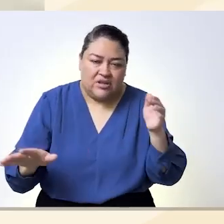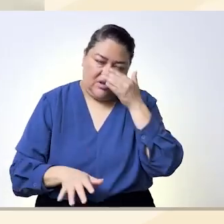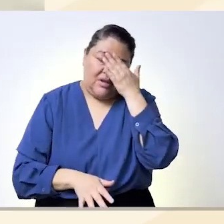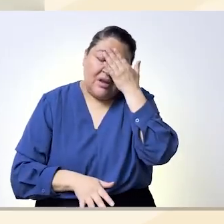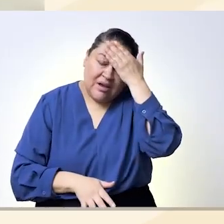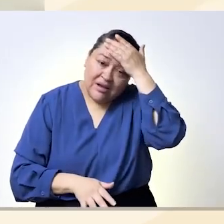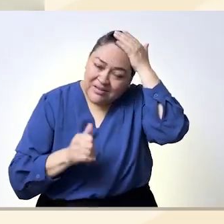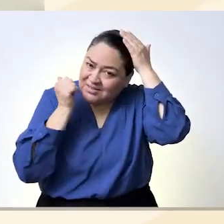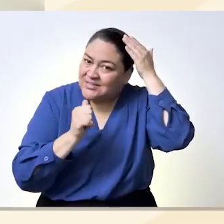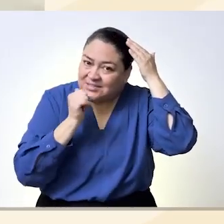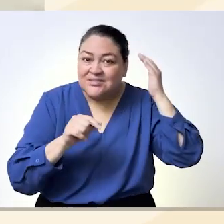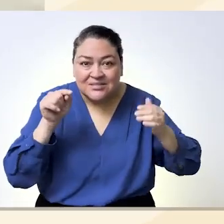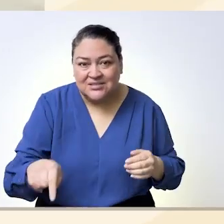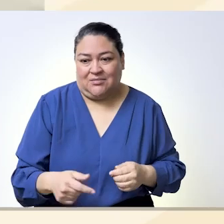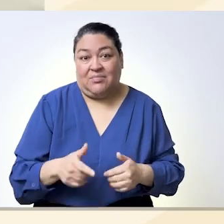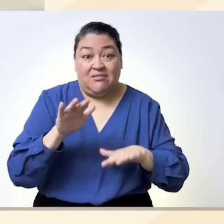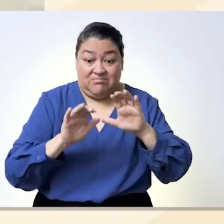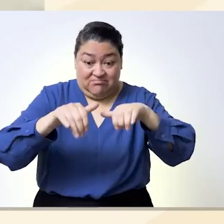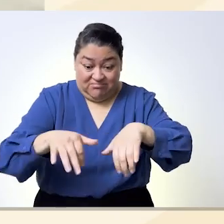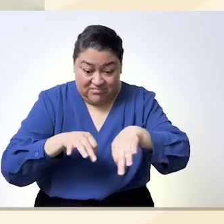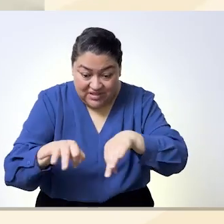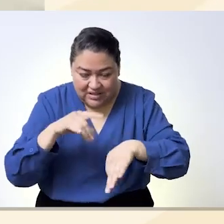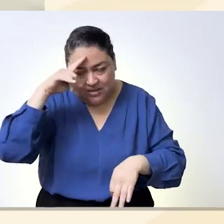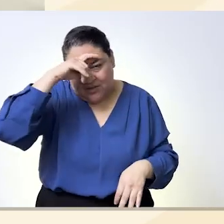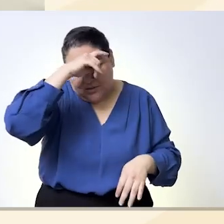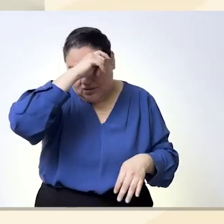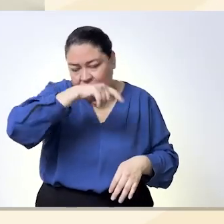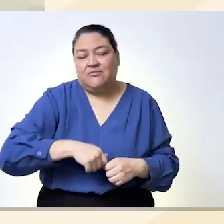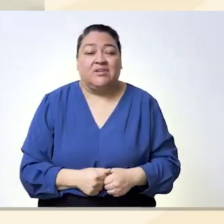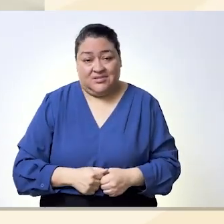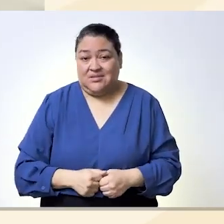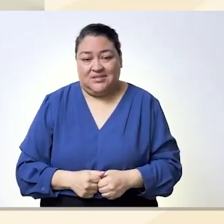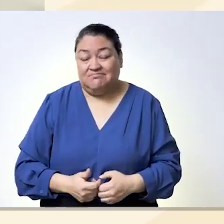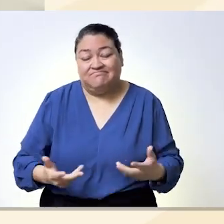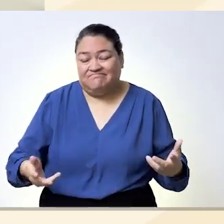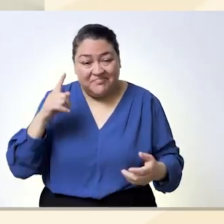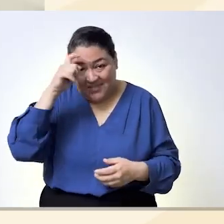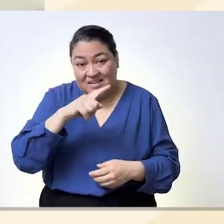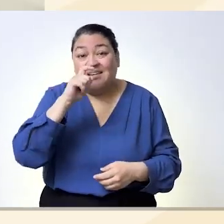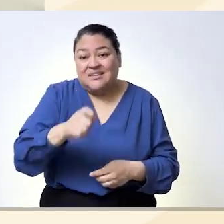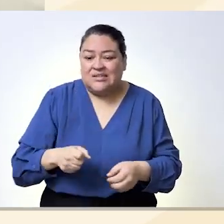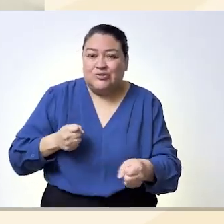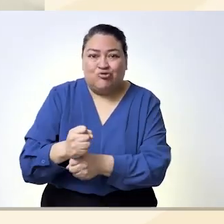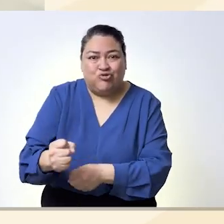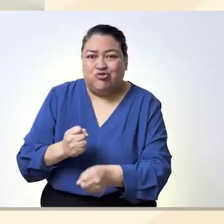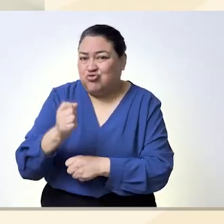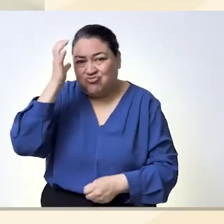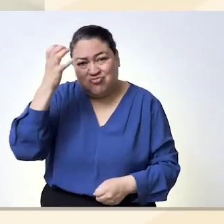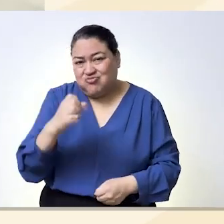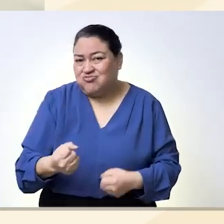cosa difícil para acceder a la banda neurodivergente, pues es una violencia muy fuerte, ¿no? O sea, porque al final, o sea, ¿cuánto se le va a la